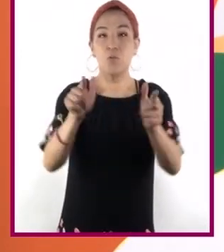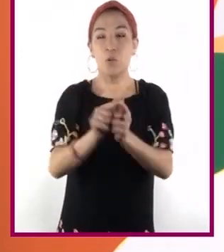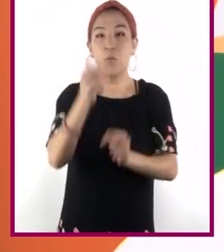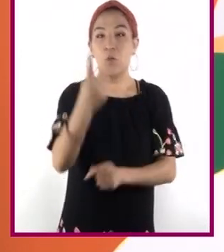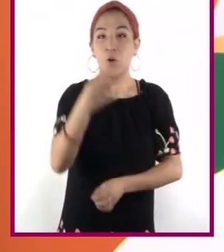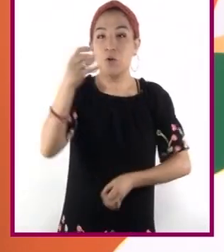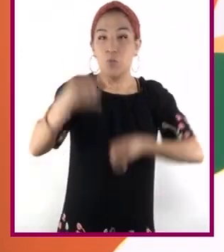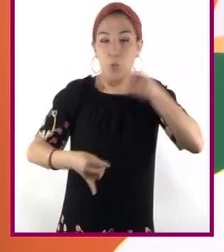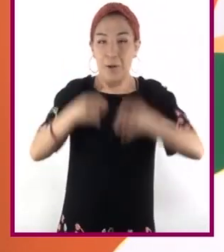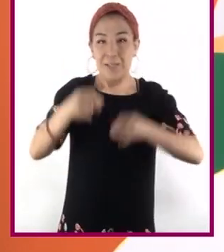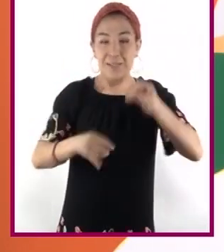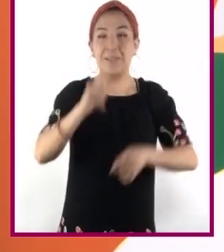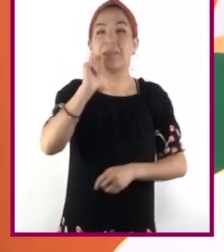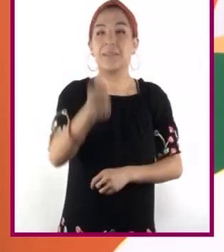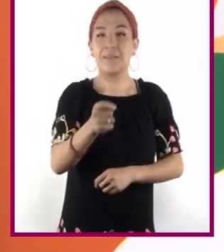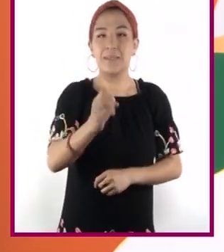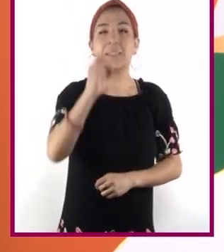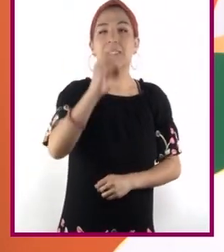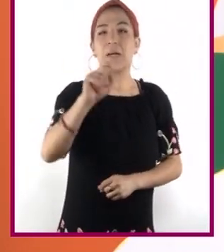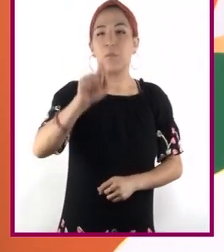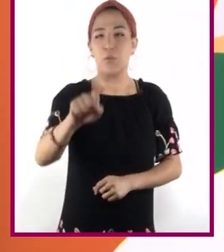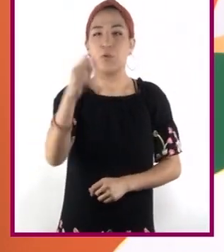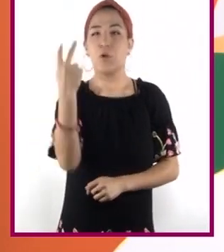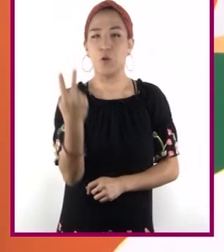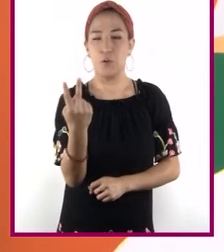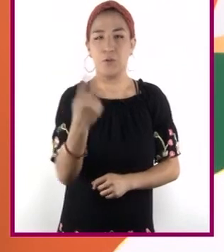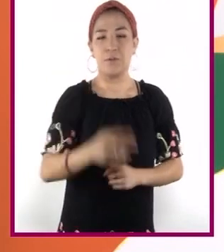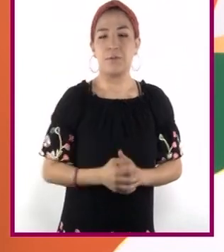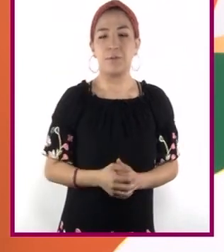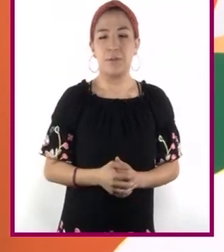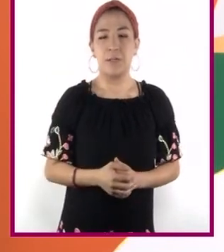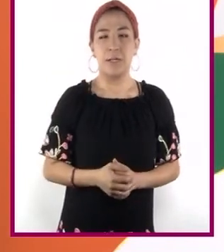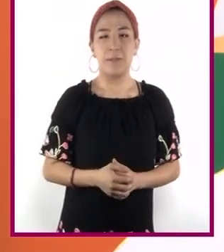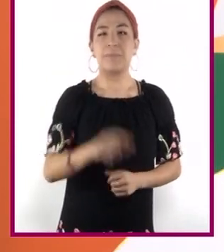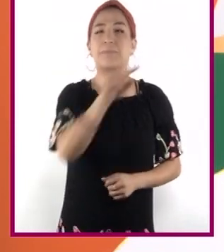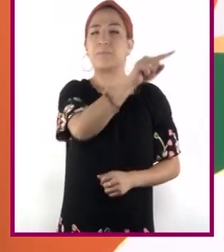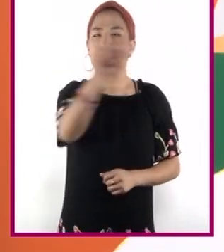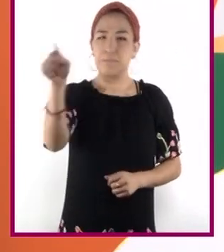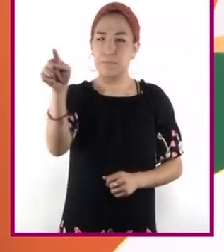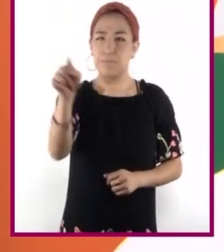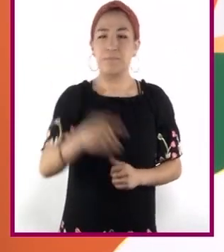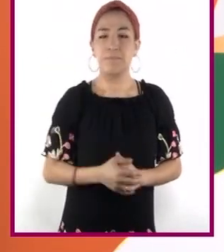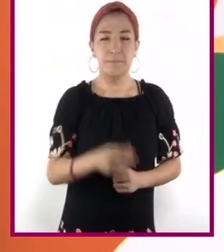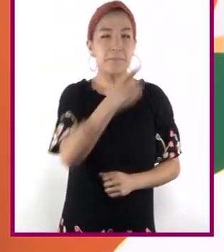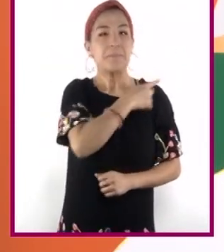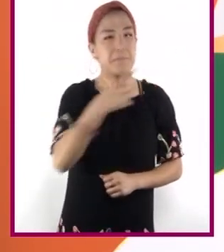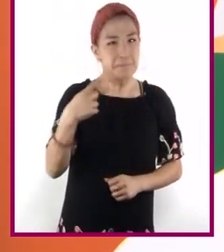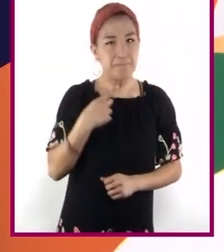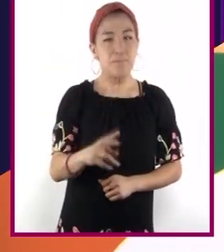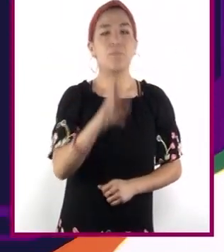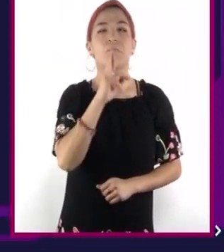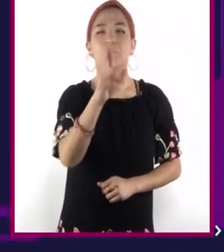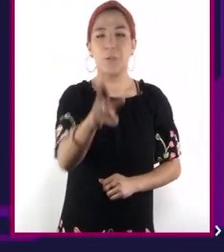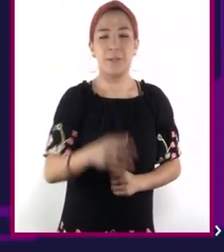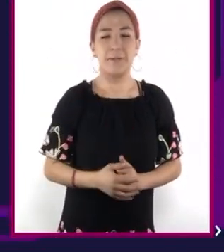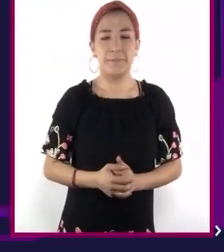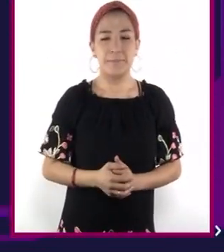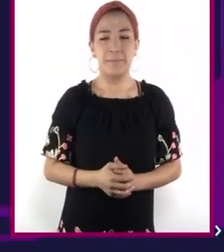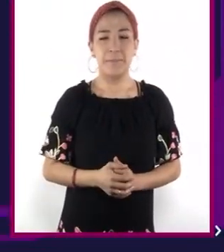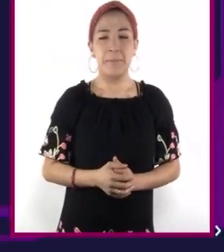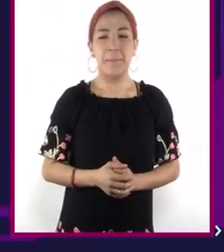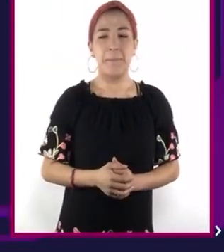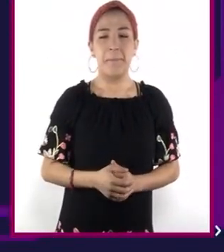de jueces es de 0.2. Allá en casa, contesten, ¿para qué grupo